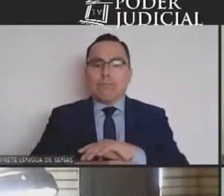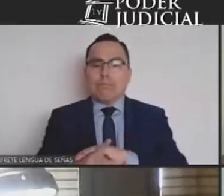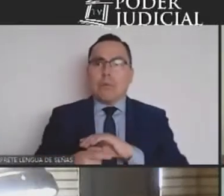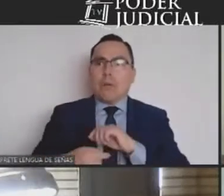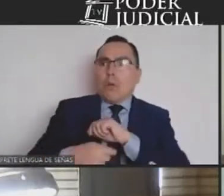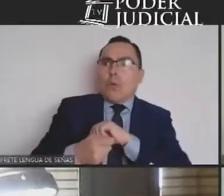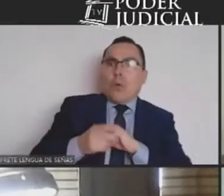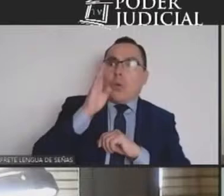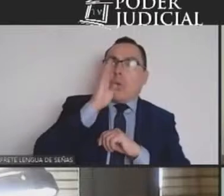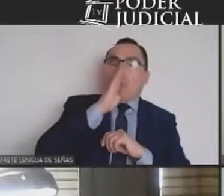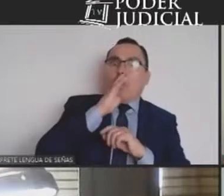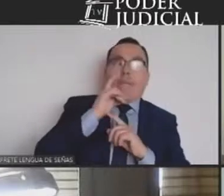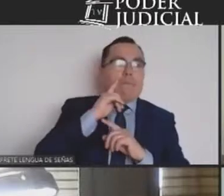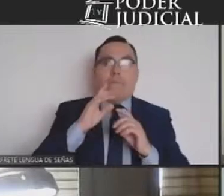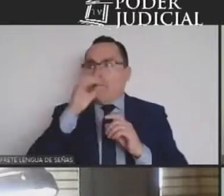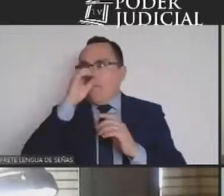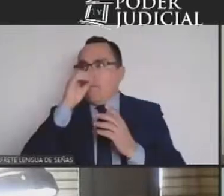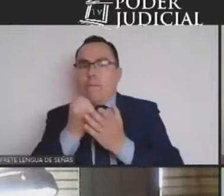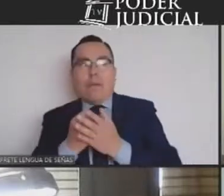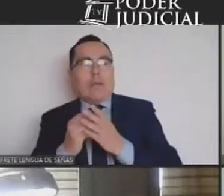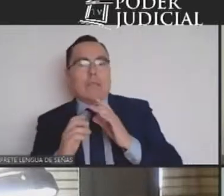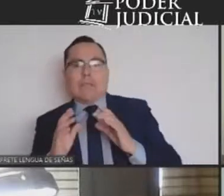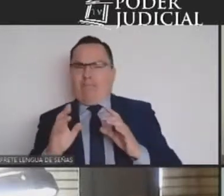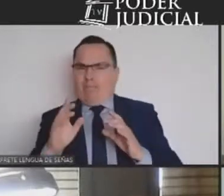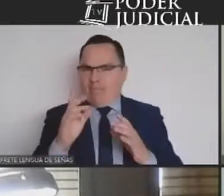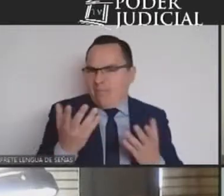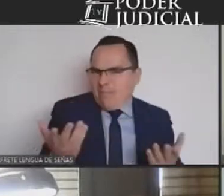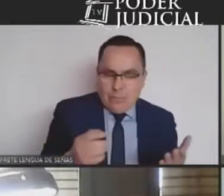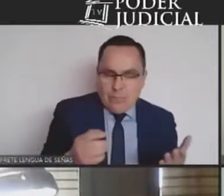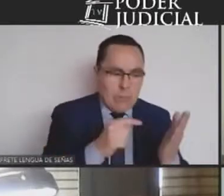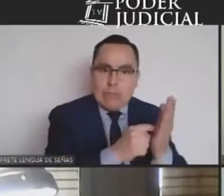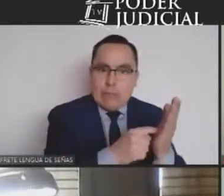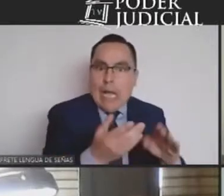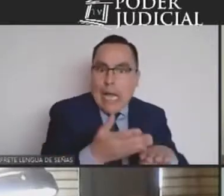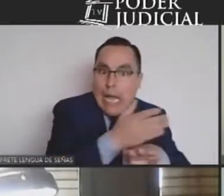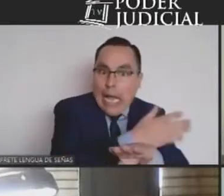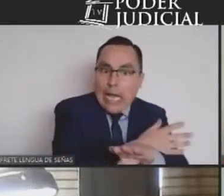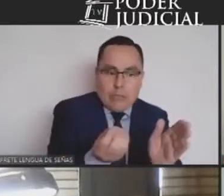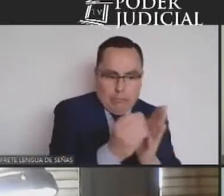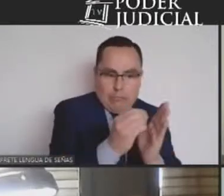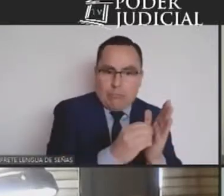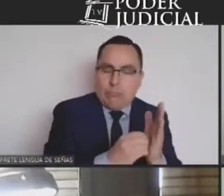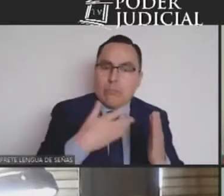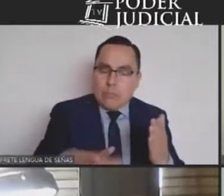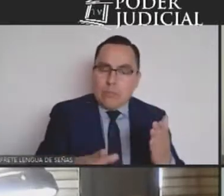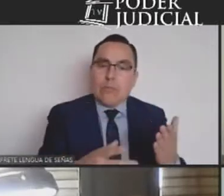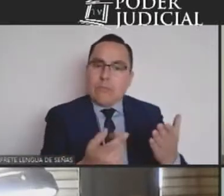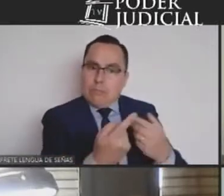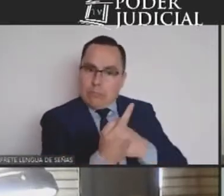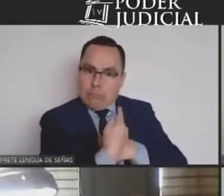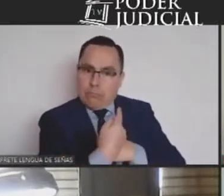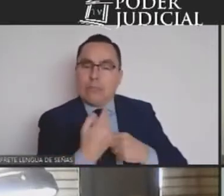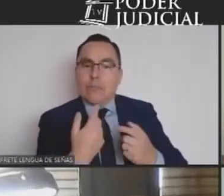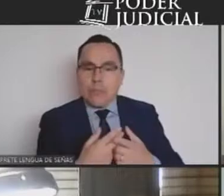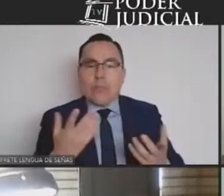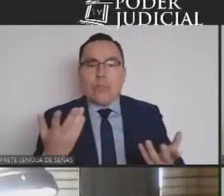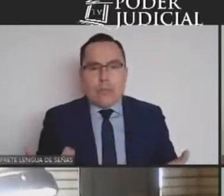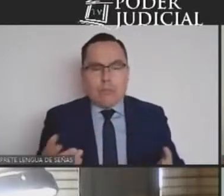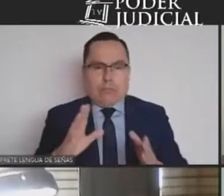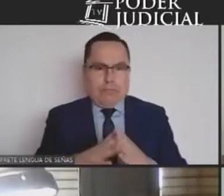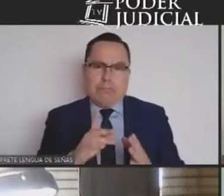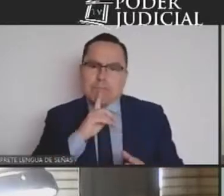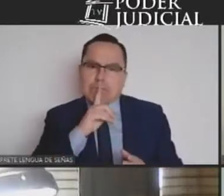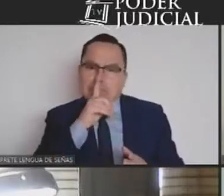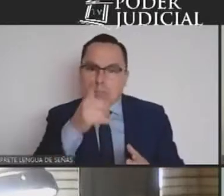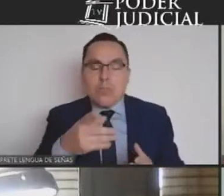a las posibles transgresiones que ellos puedan cometer. De manera que no creo que necesiten una regulación especial, sino